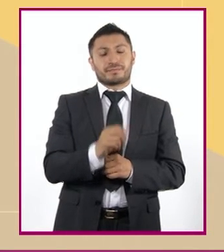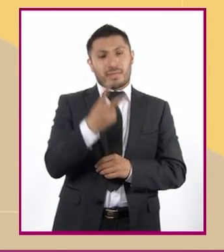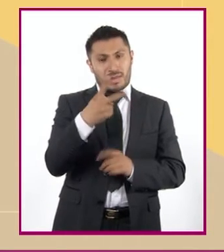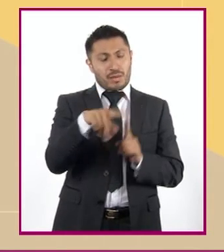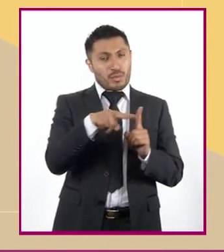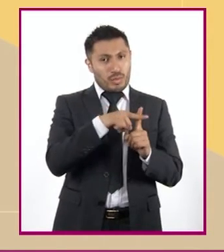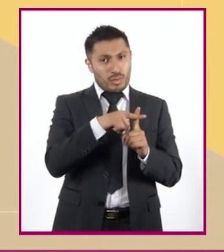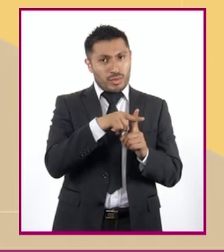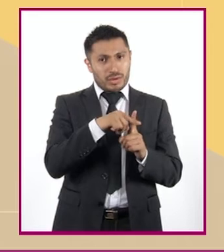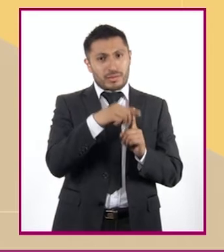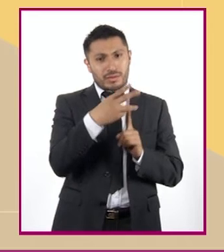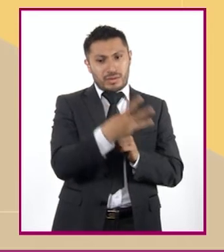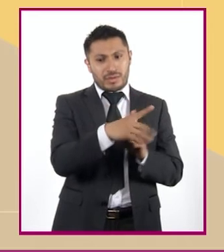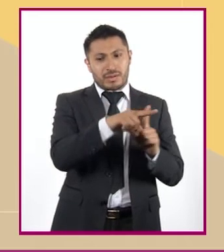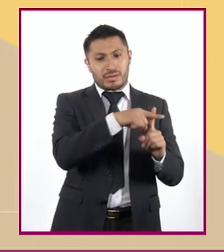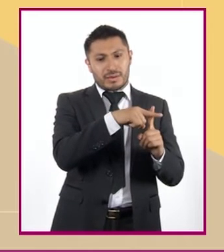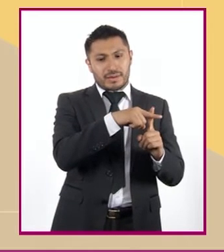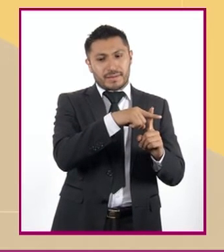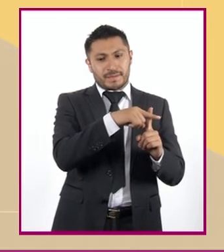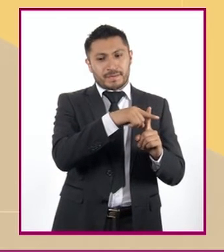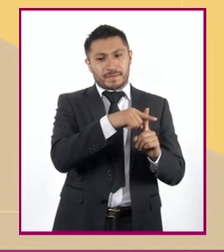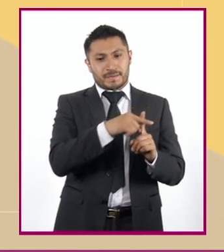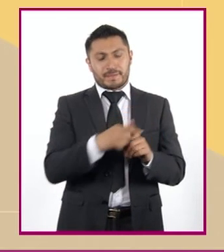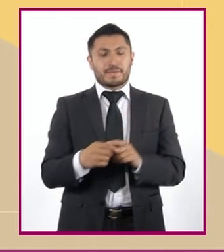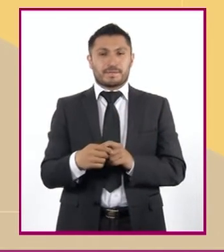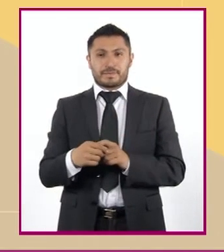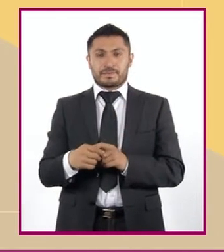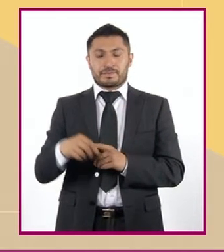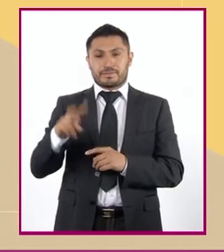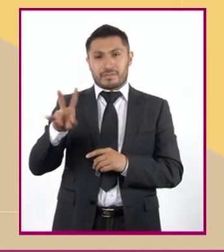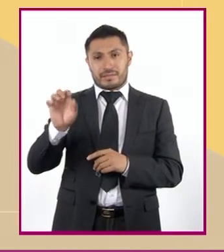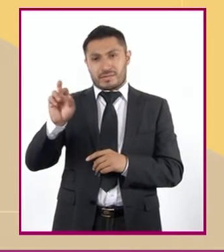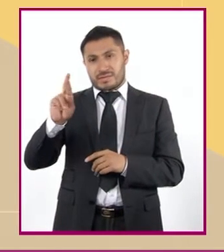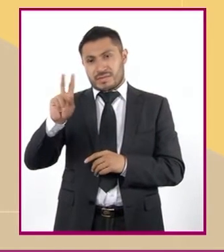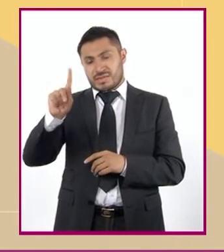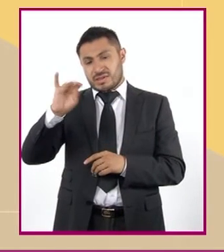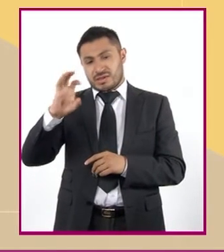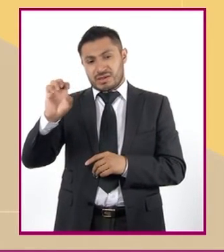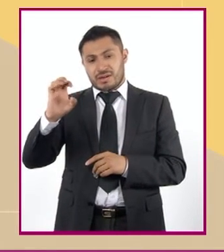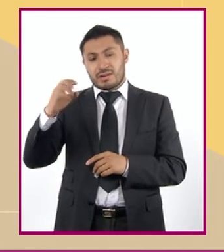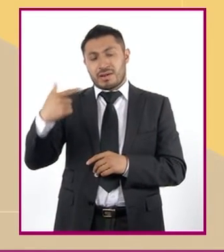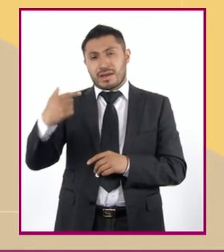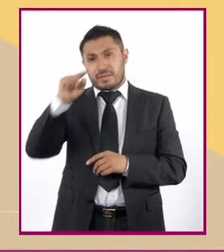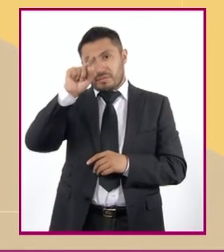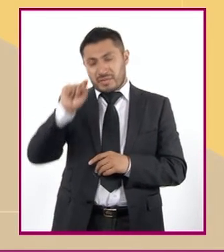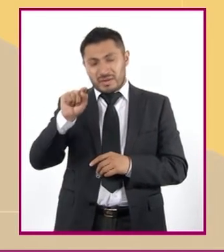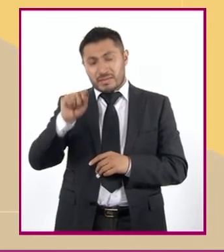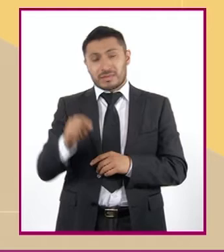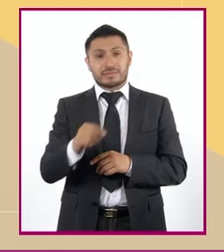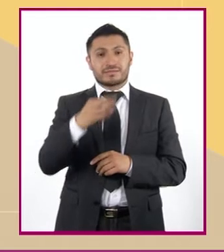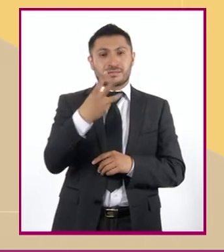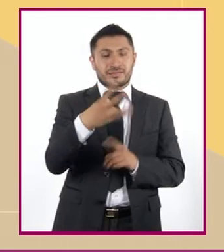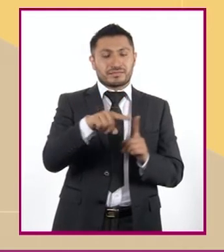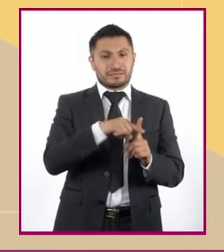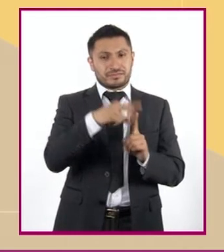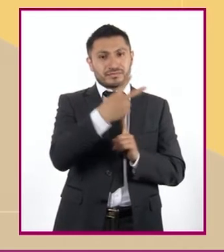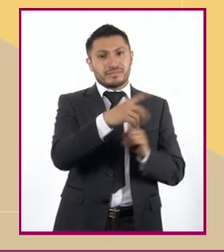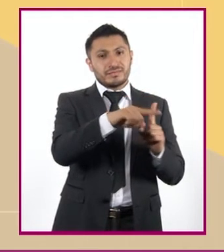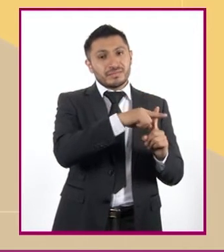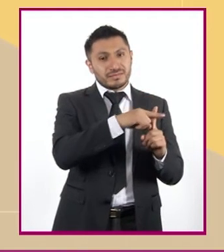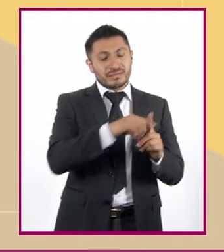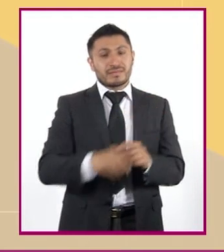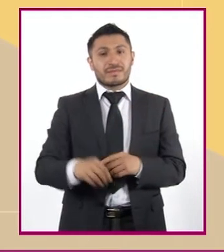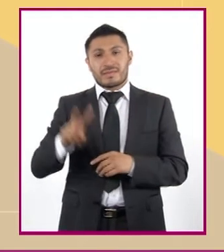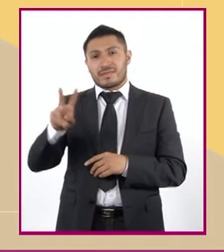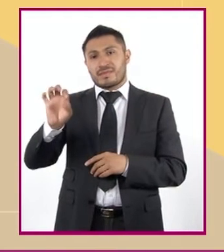2 positivo y 3 positivo. Para el vértice G', las coordenadas son 3 positivo y 2